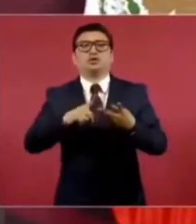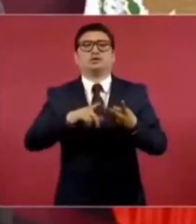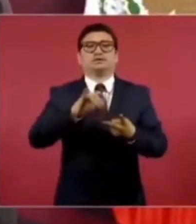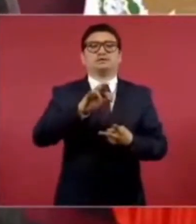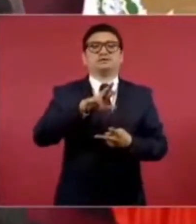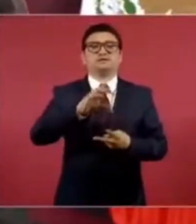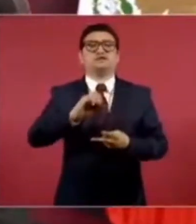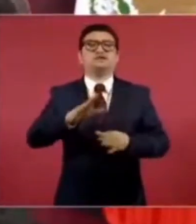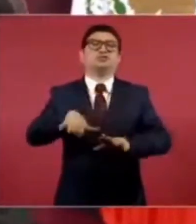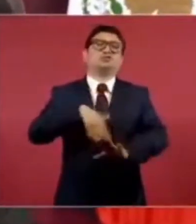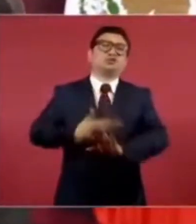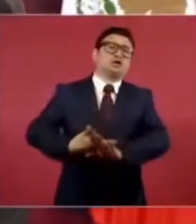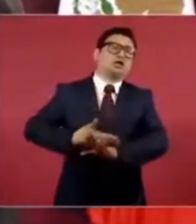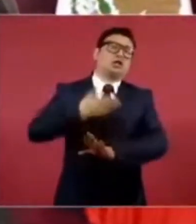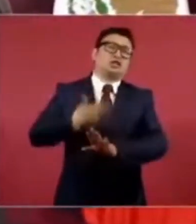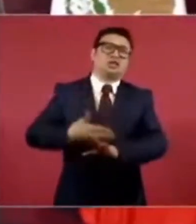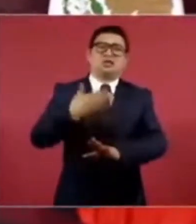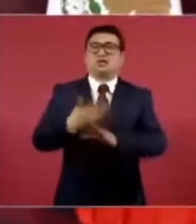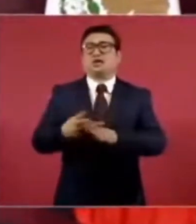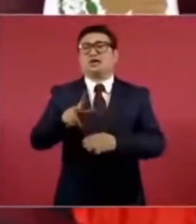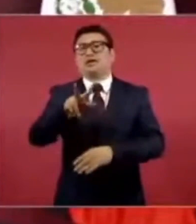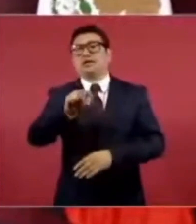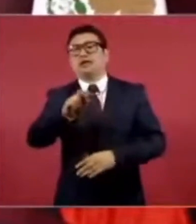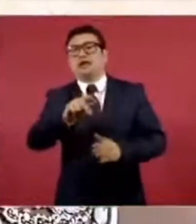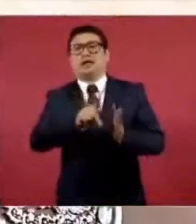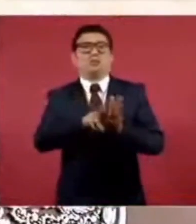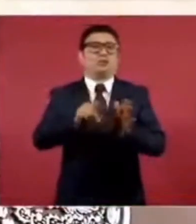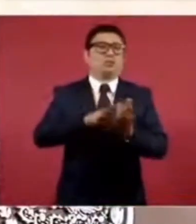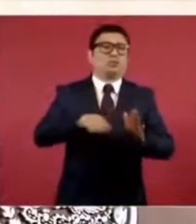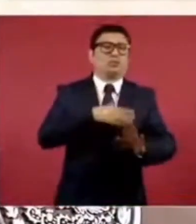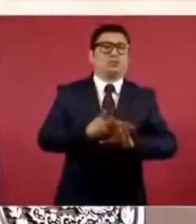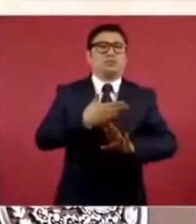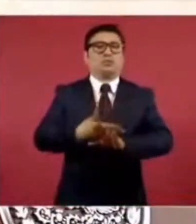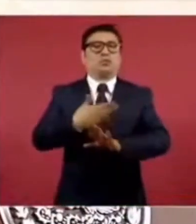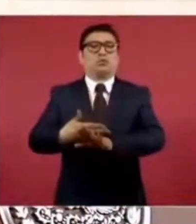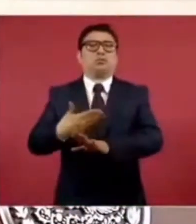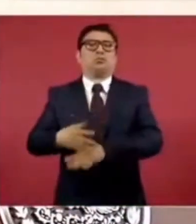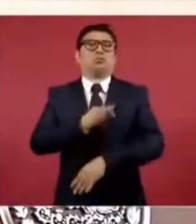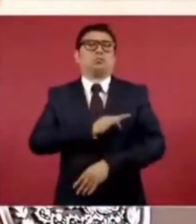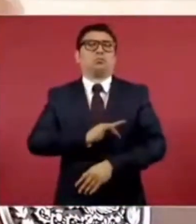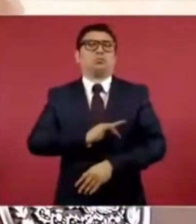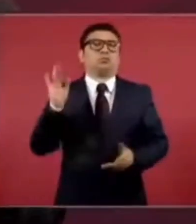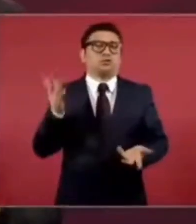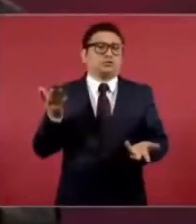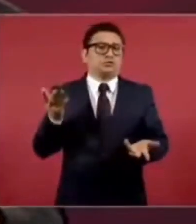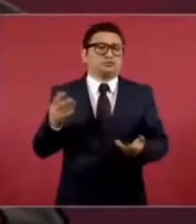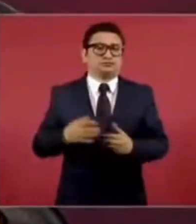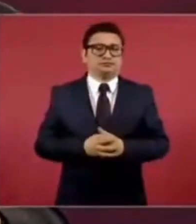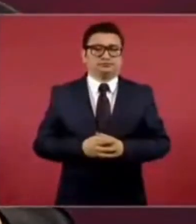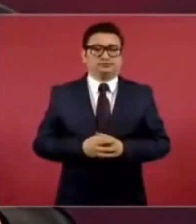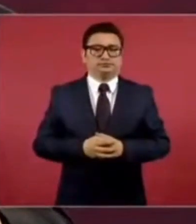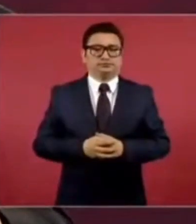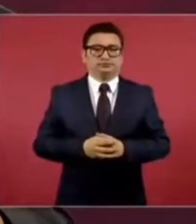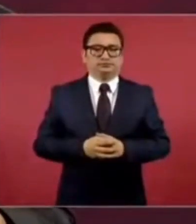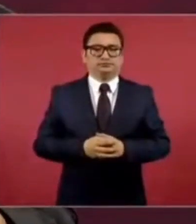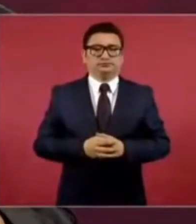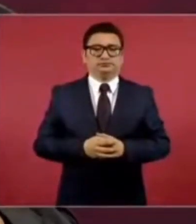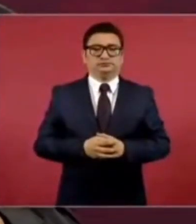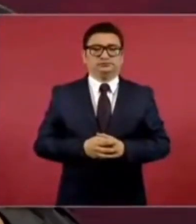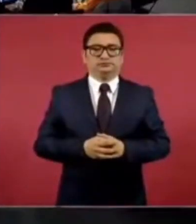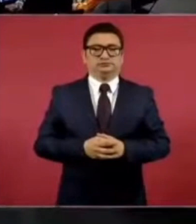Ciro y los canales de televisión señor presidente Este no